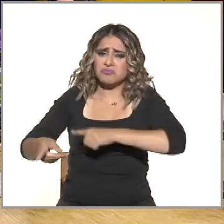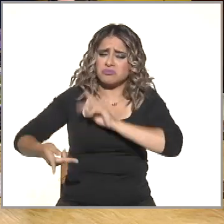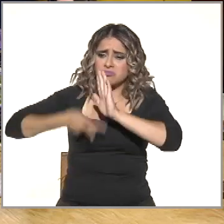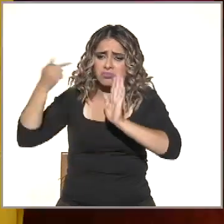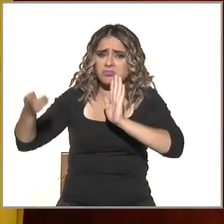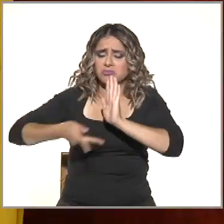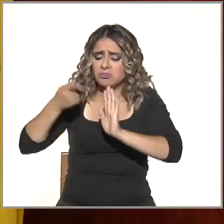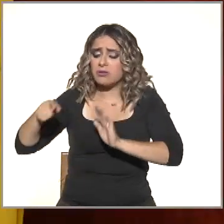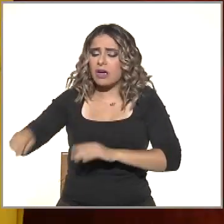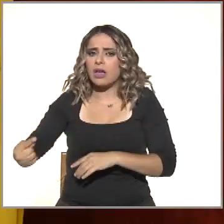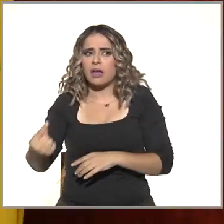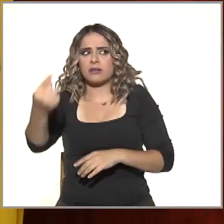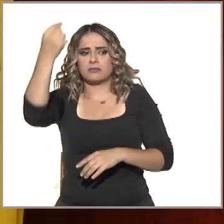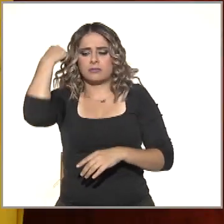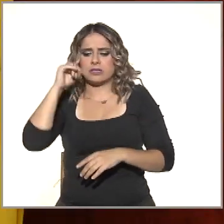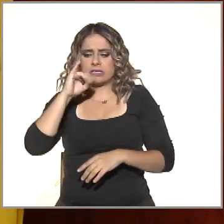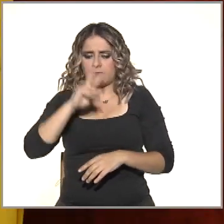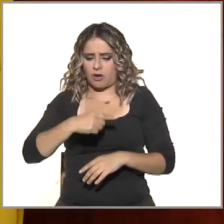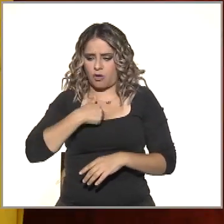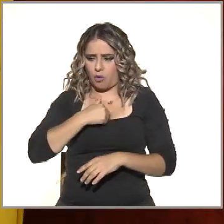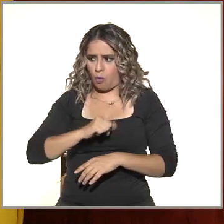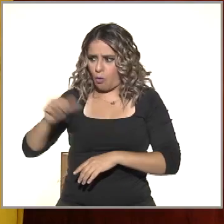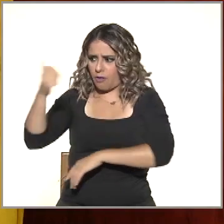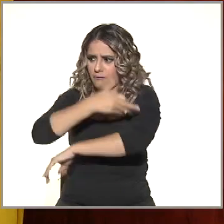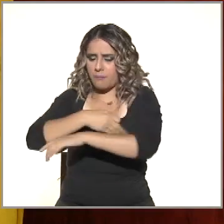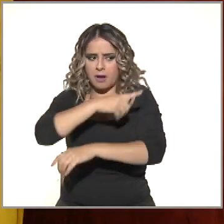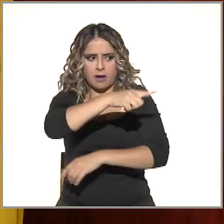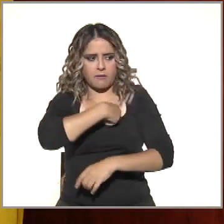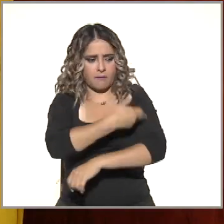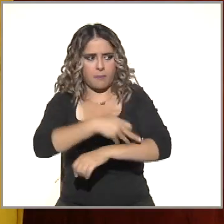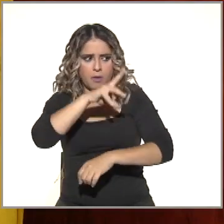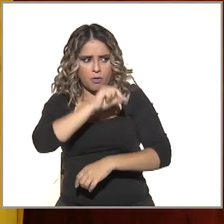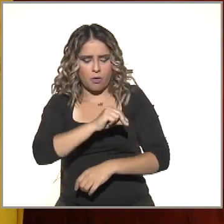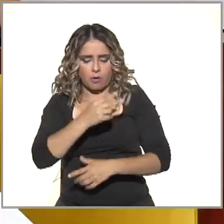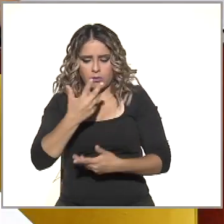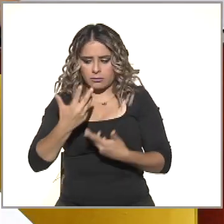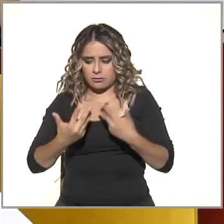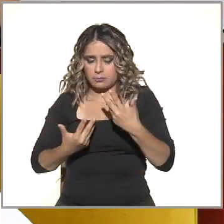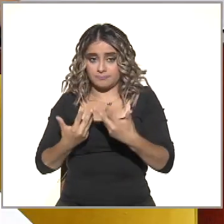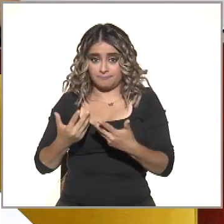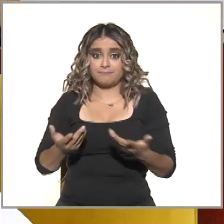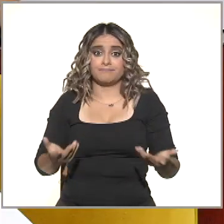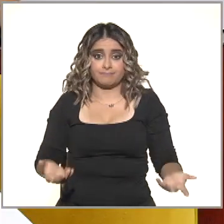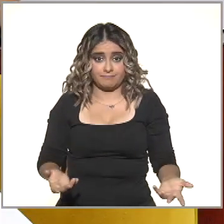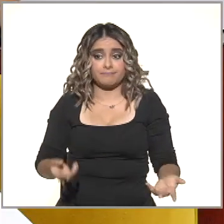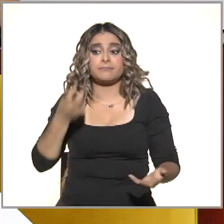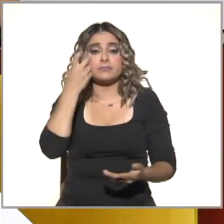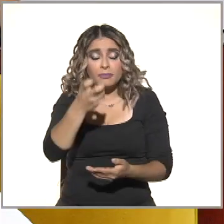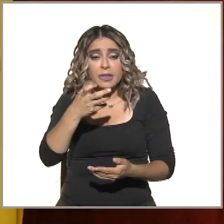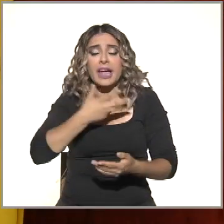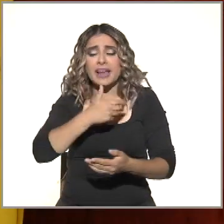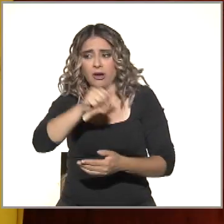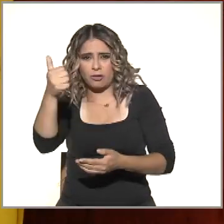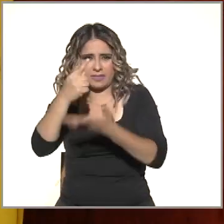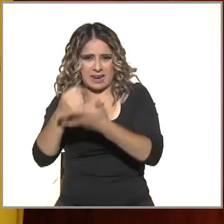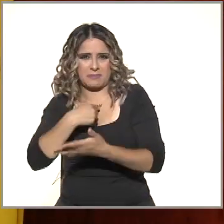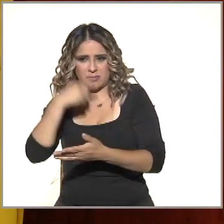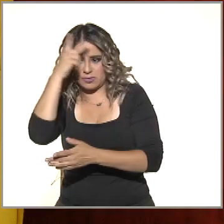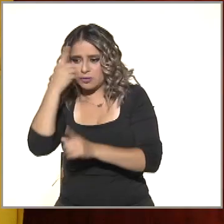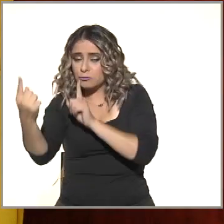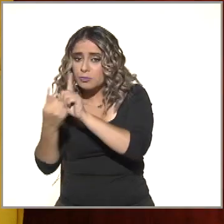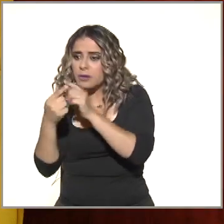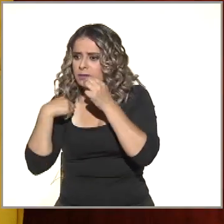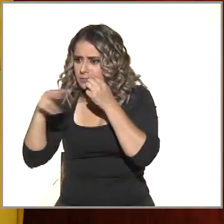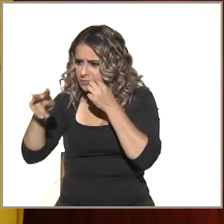internalizó, se le quedó y le parecía normal. Yo también he tenido en terapia familias que hablan con puras